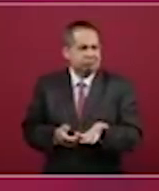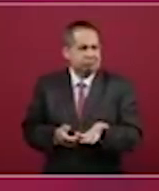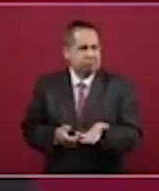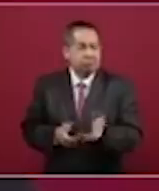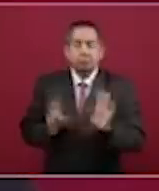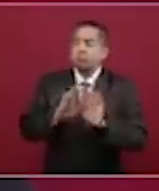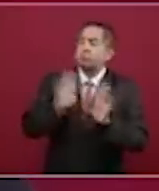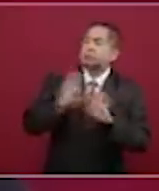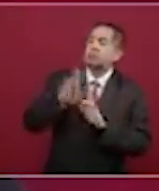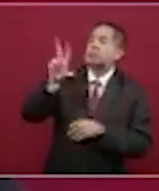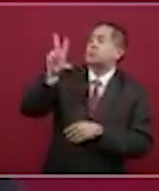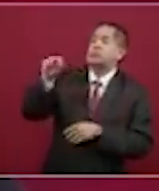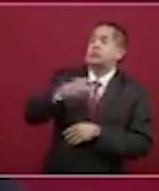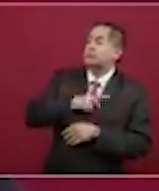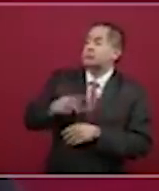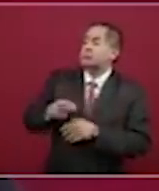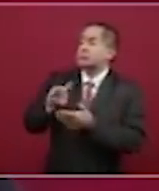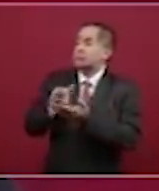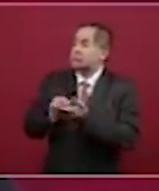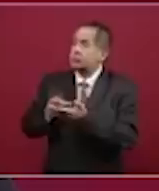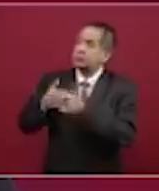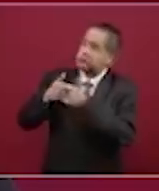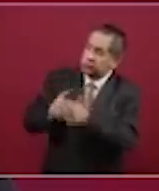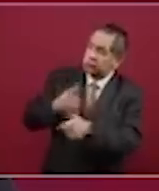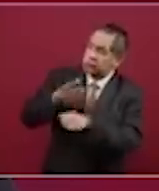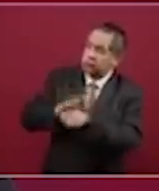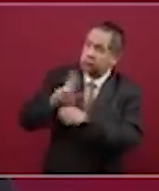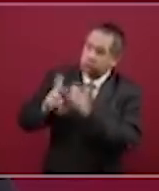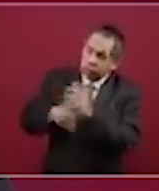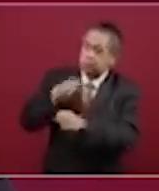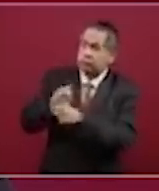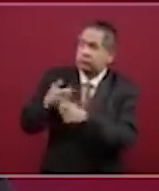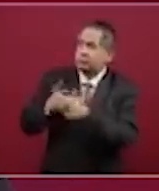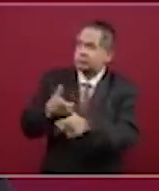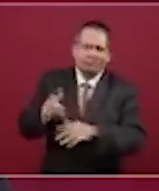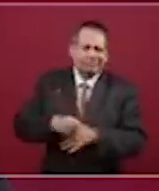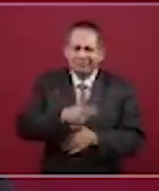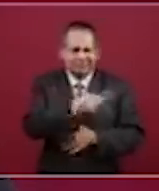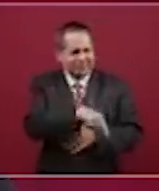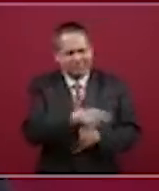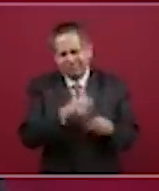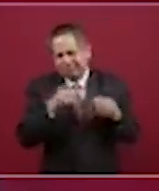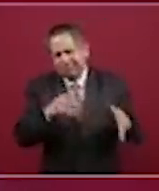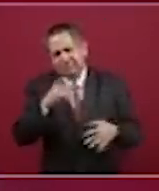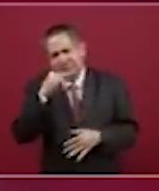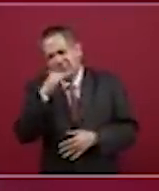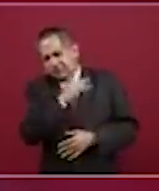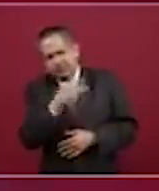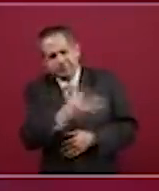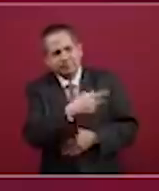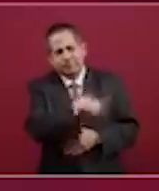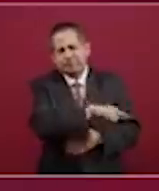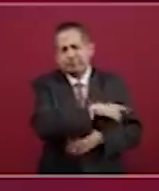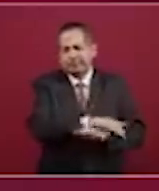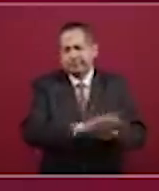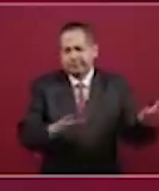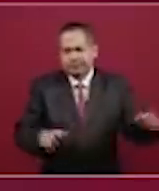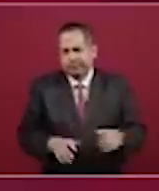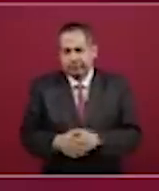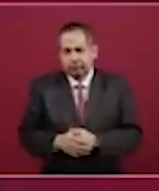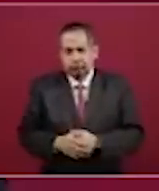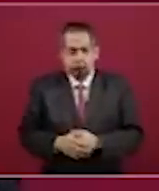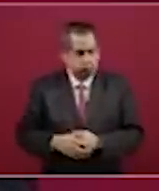sacan la bandera de la no reelección. Hay mucha hipocresía en todo esto. Por eso digo que la